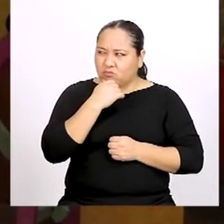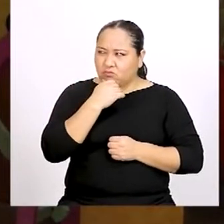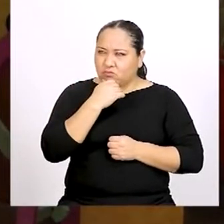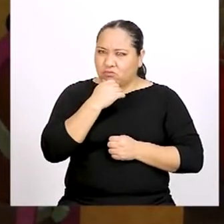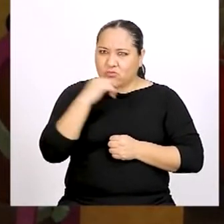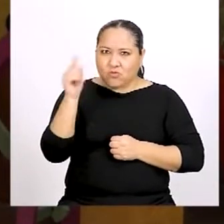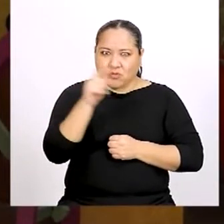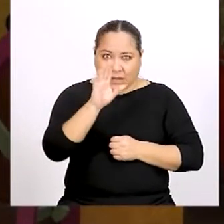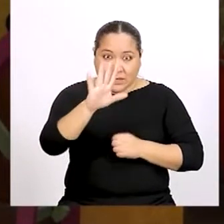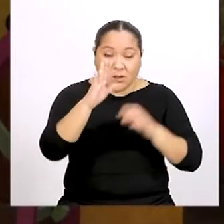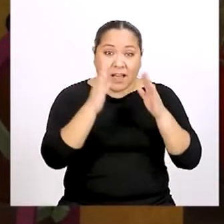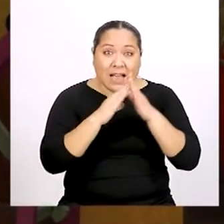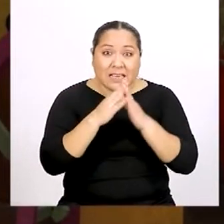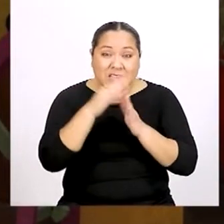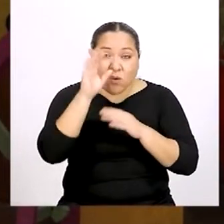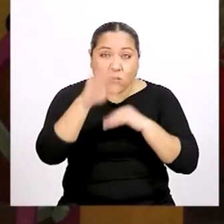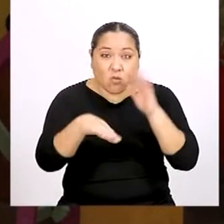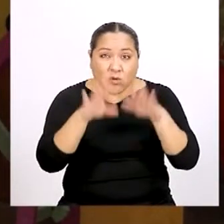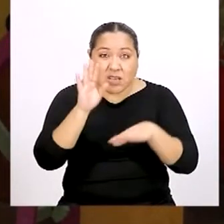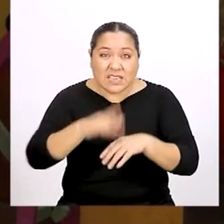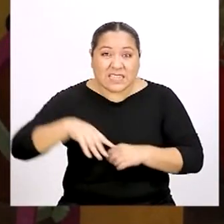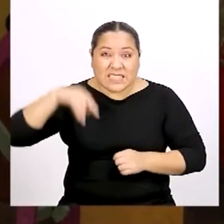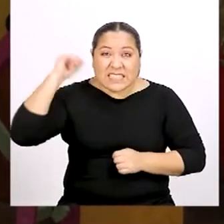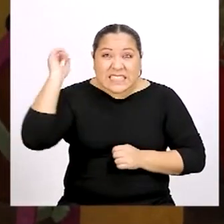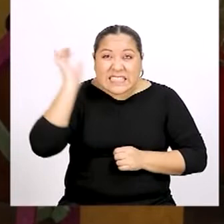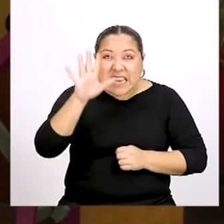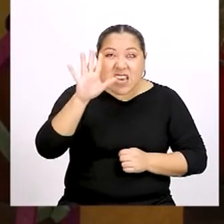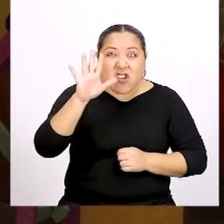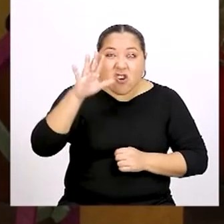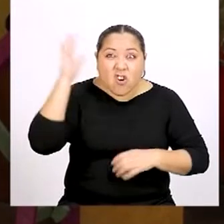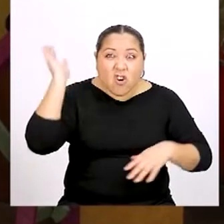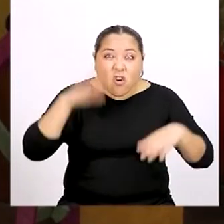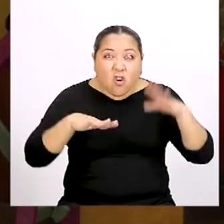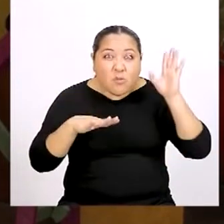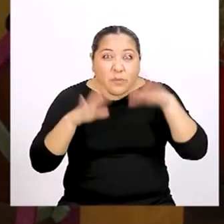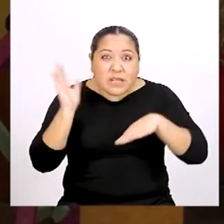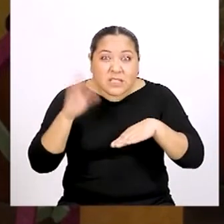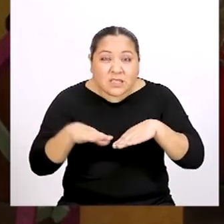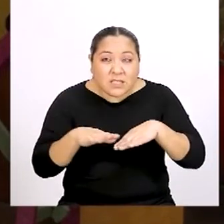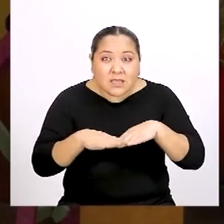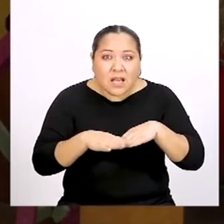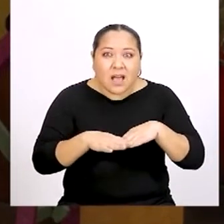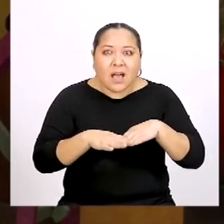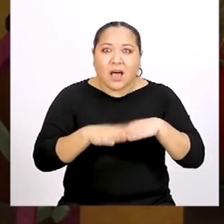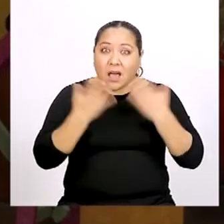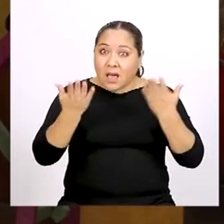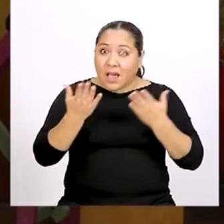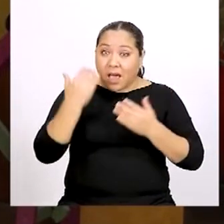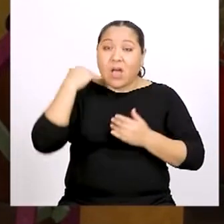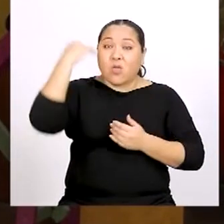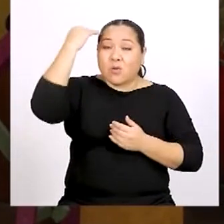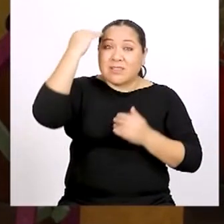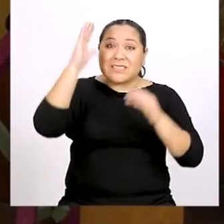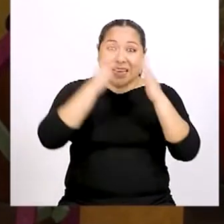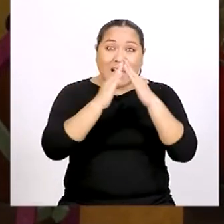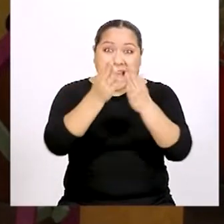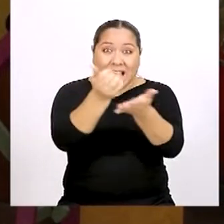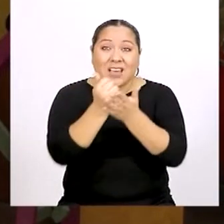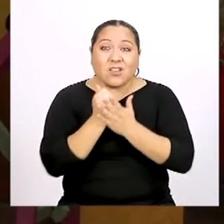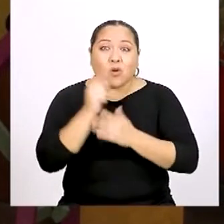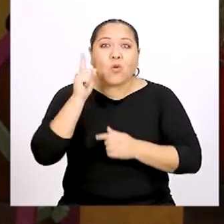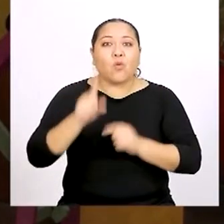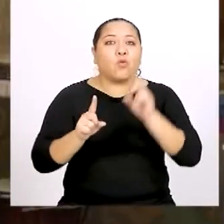golpes. Ustedes en casa podrán tocar secuencias de cinco golpes. ¿Adultos en casa nos